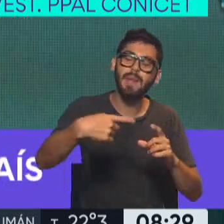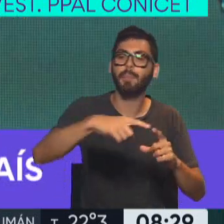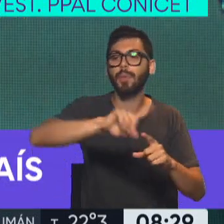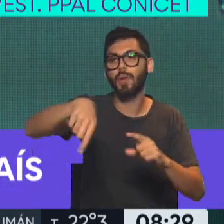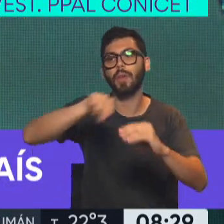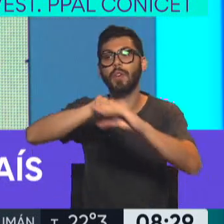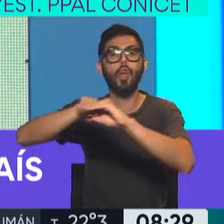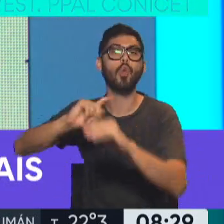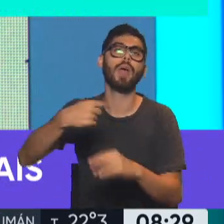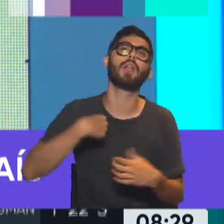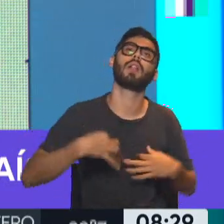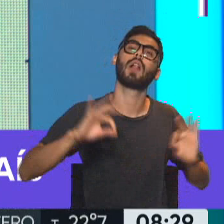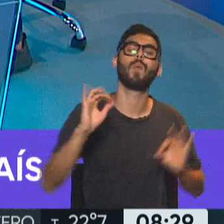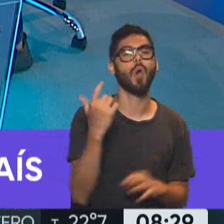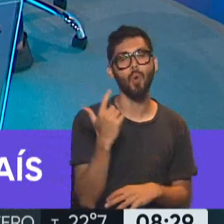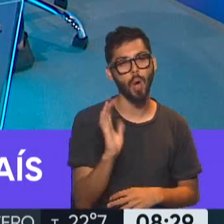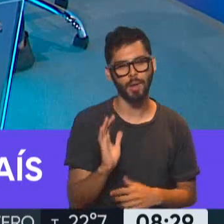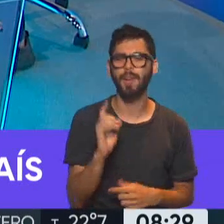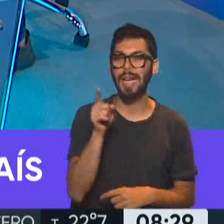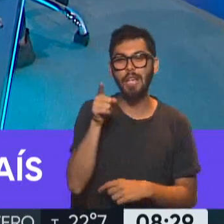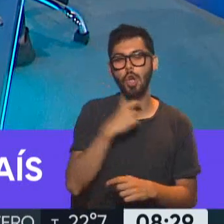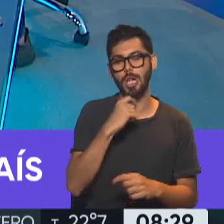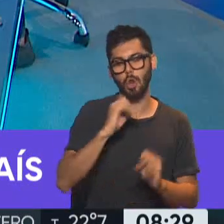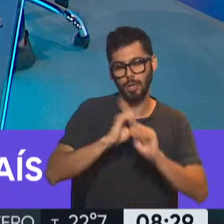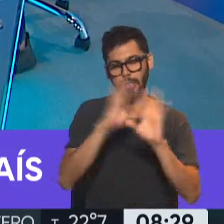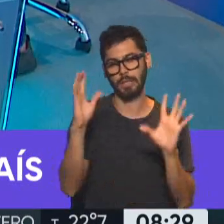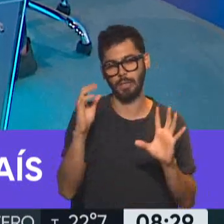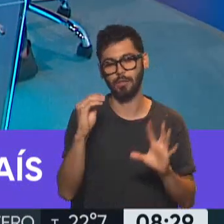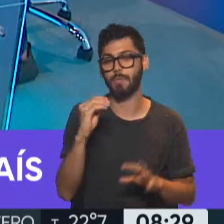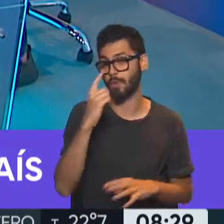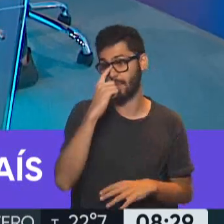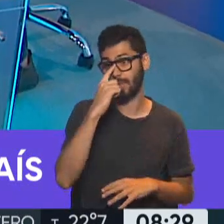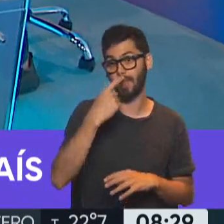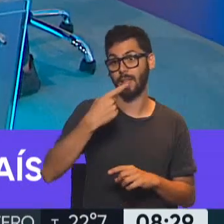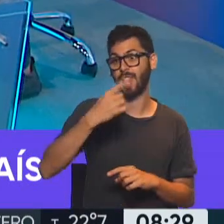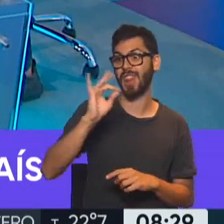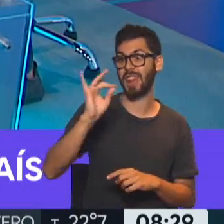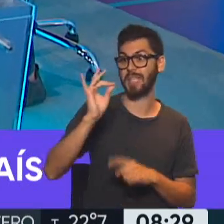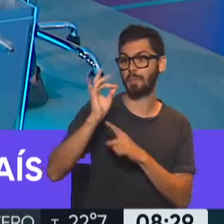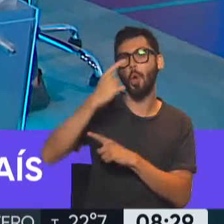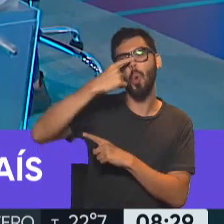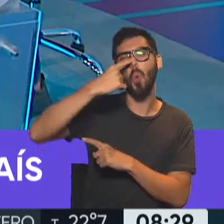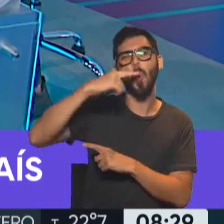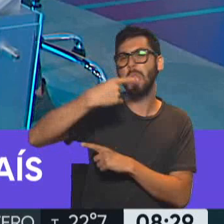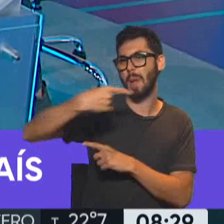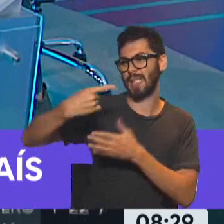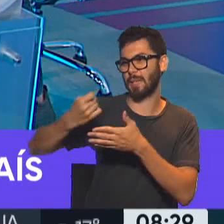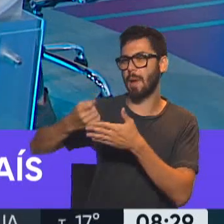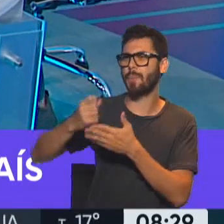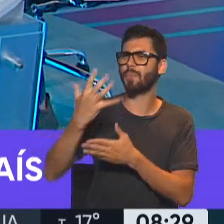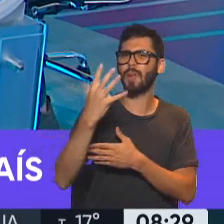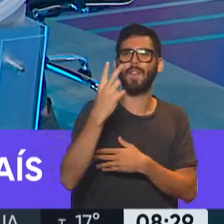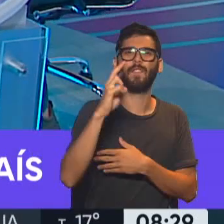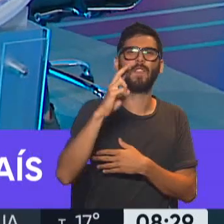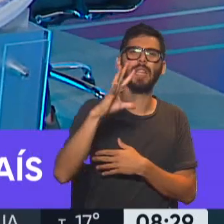está exento. A ver, me quiero detener un segundito en eso, porque estamos hablando, en diciembre, última semana de diciembre, estábamos con unos 25,